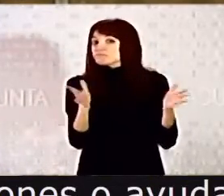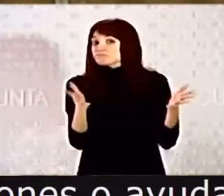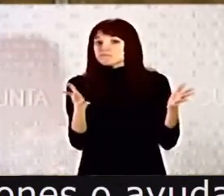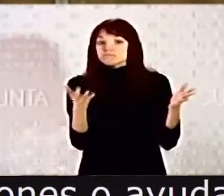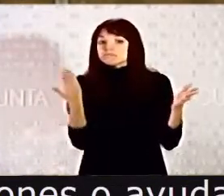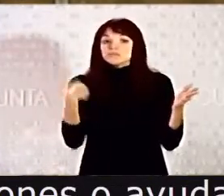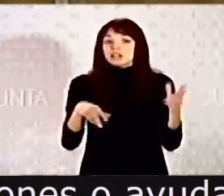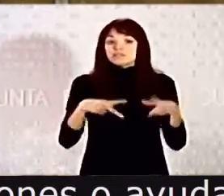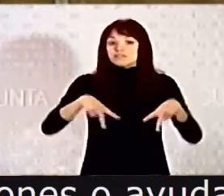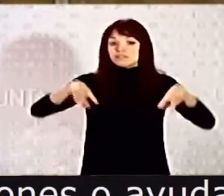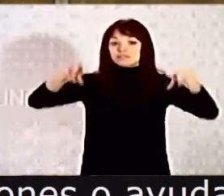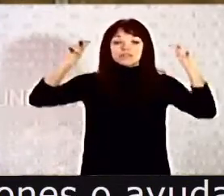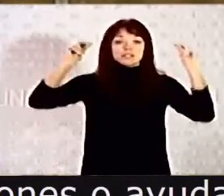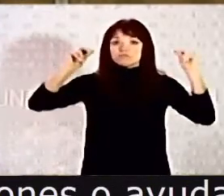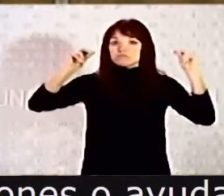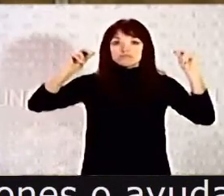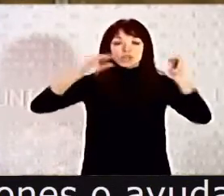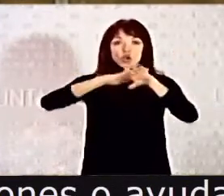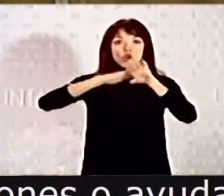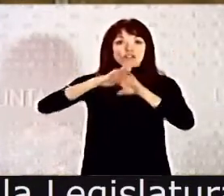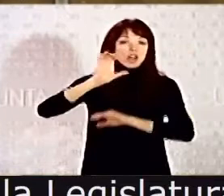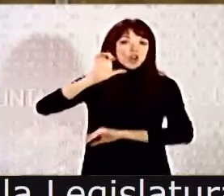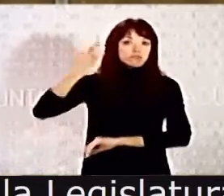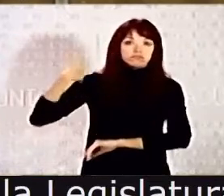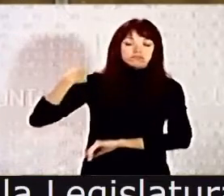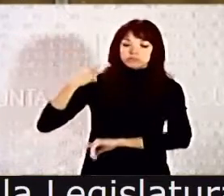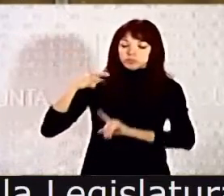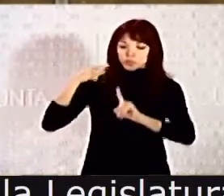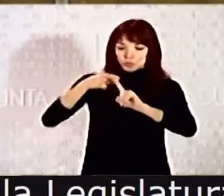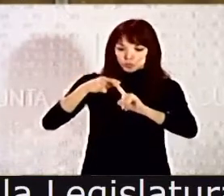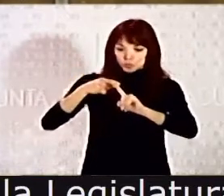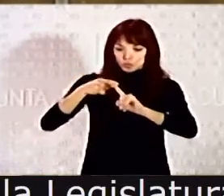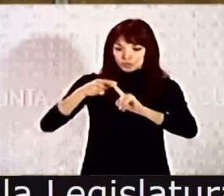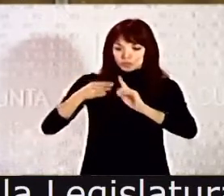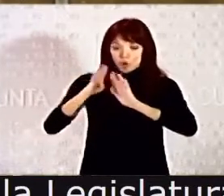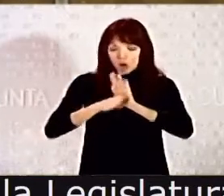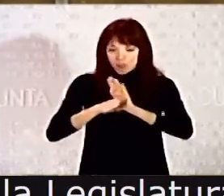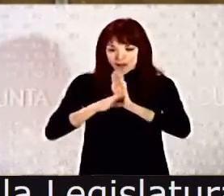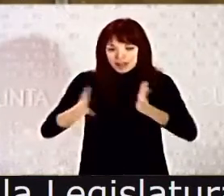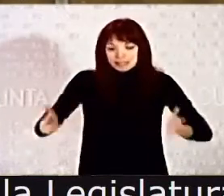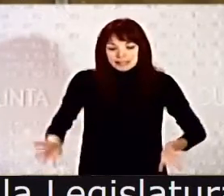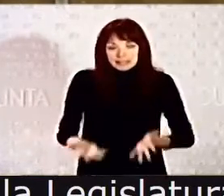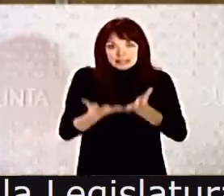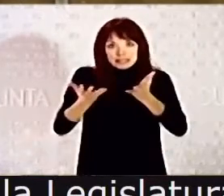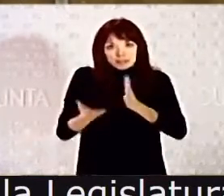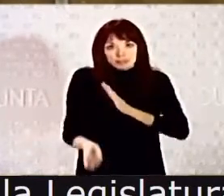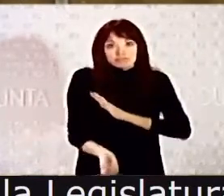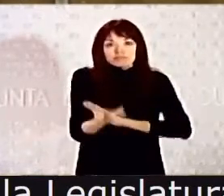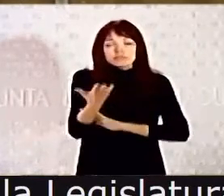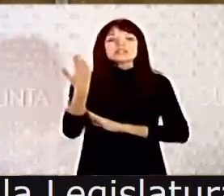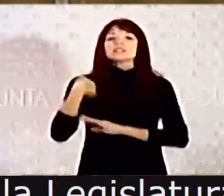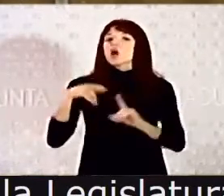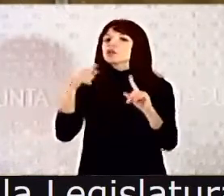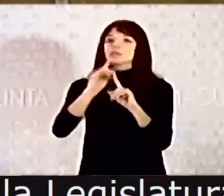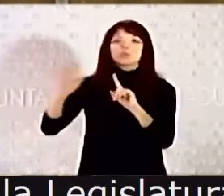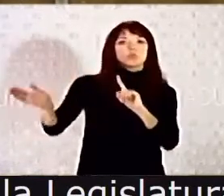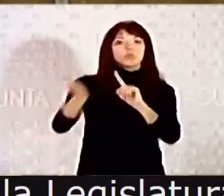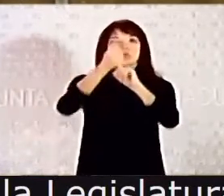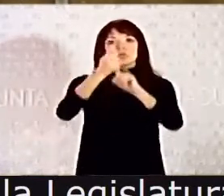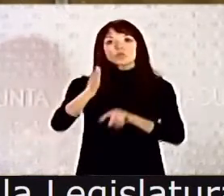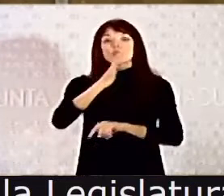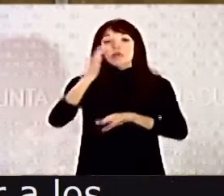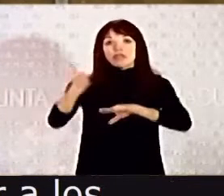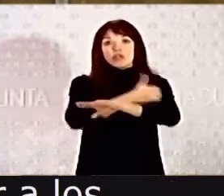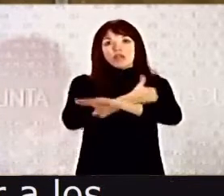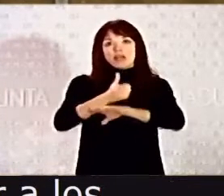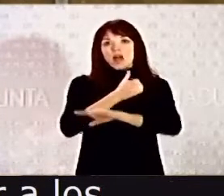cumplieron en la legislatura pasada el gran objetivo con el que las pusimos en marcha, que era recuperar a todos esos ciudadanos que habían